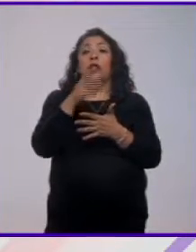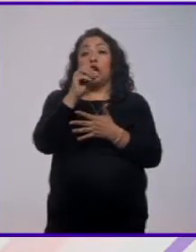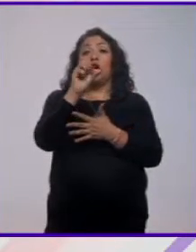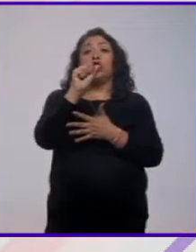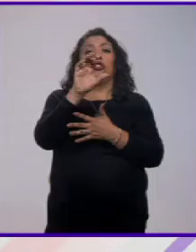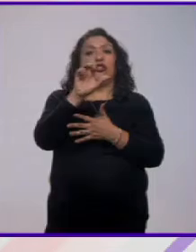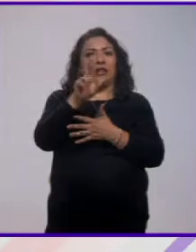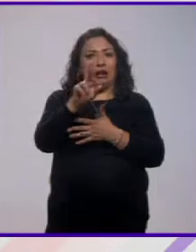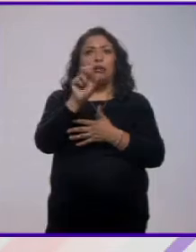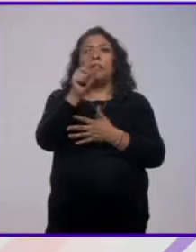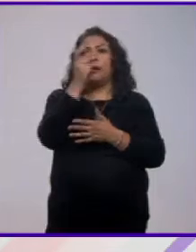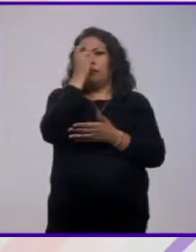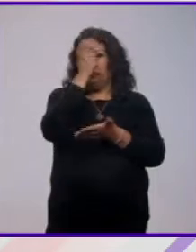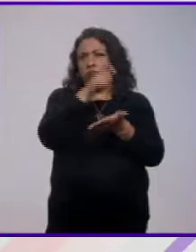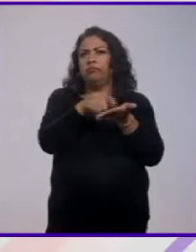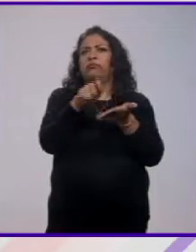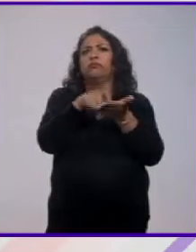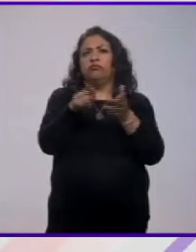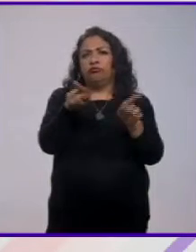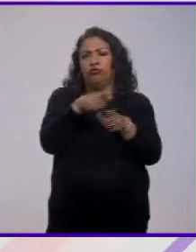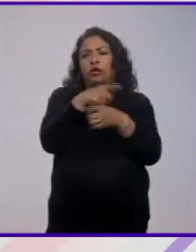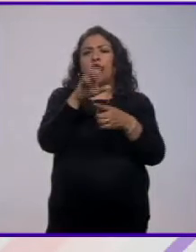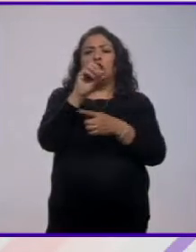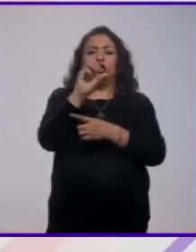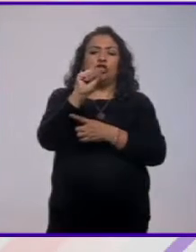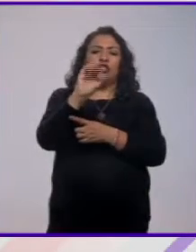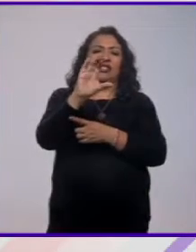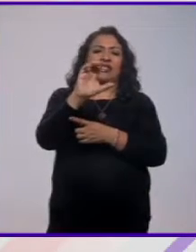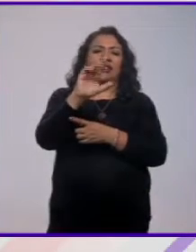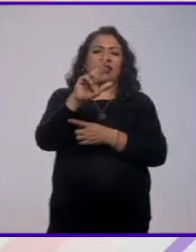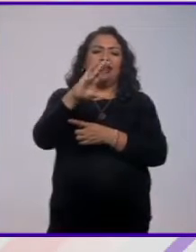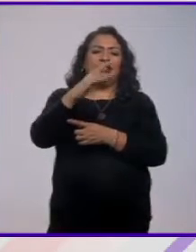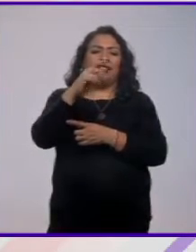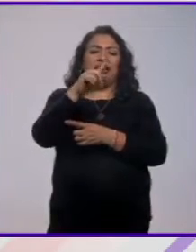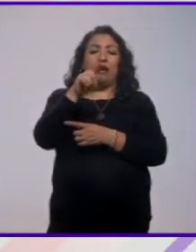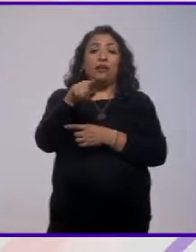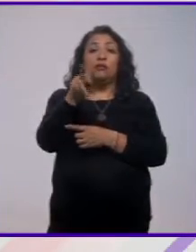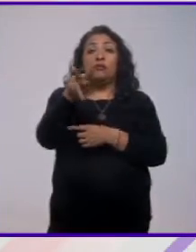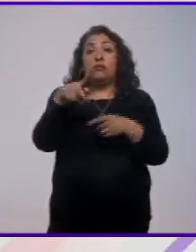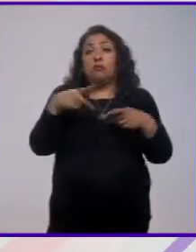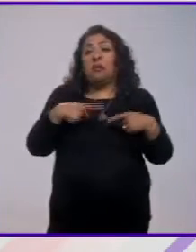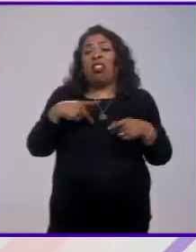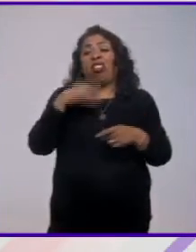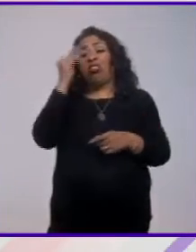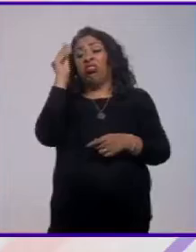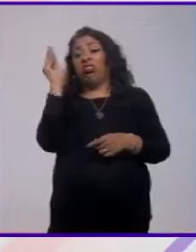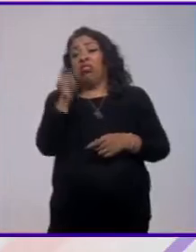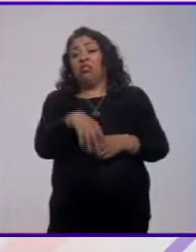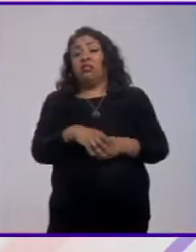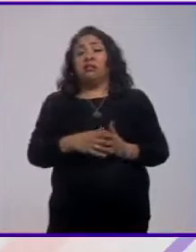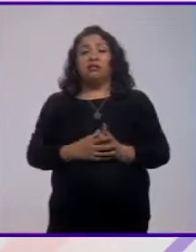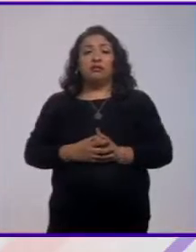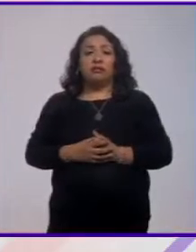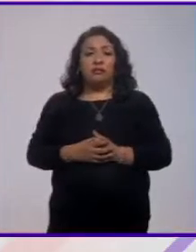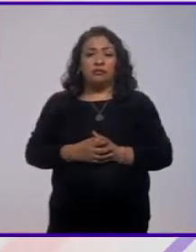Oscar también compuso algunas cosas, Oscar Chávez, y bueno, son gente que está olvidada.